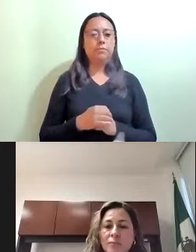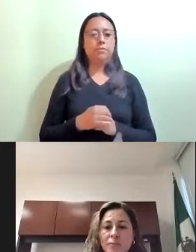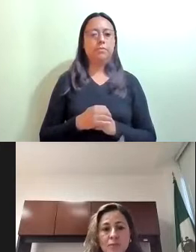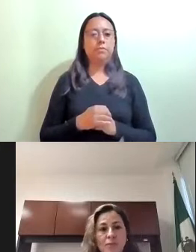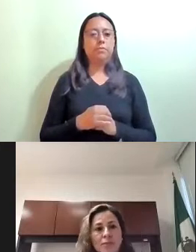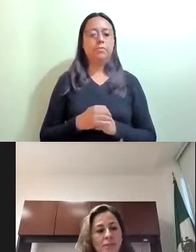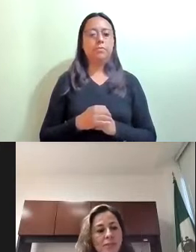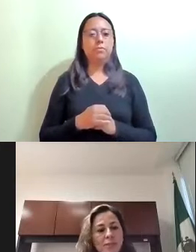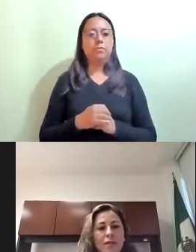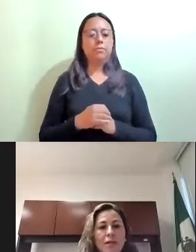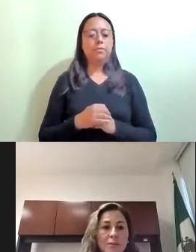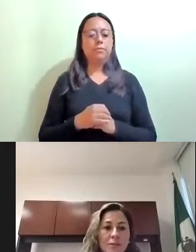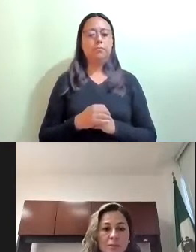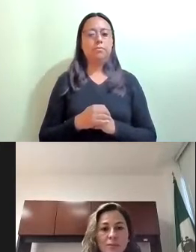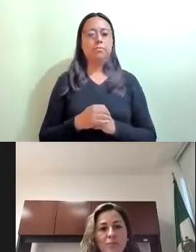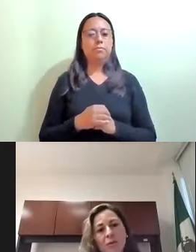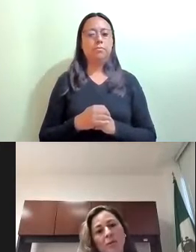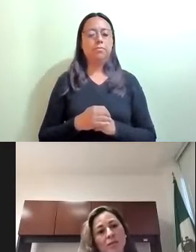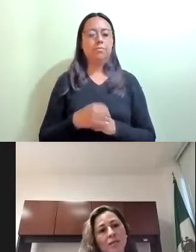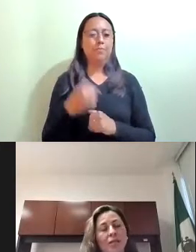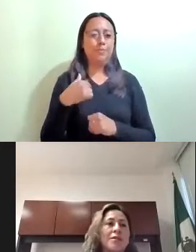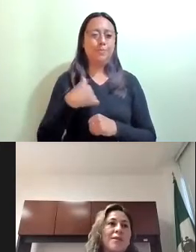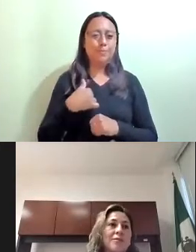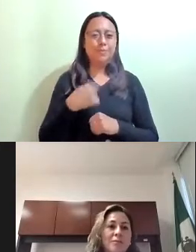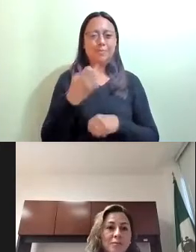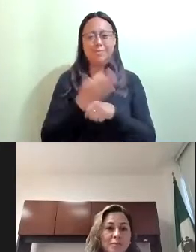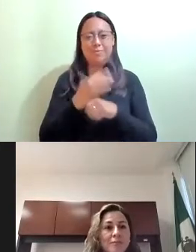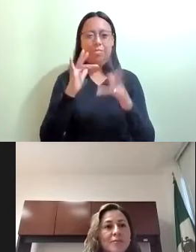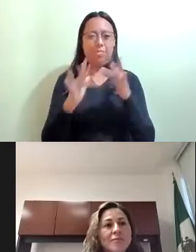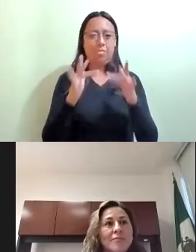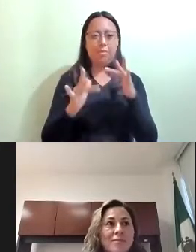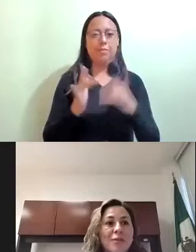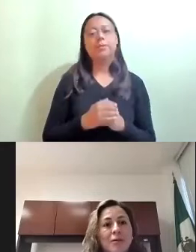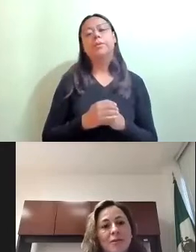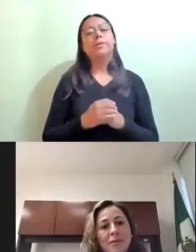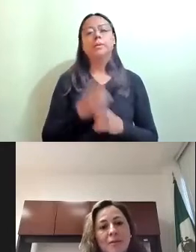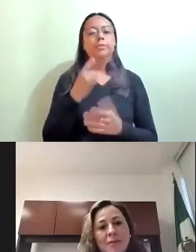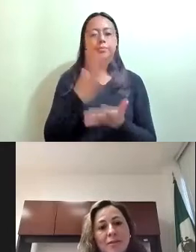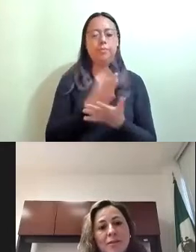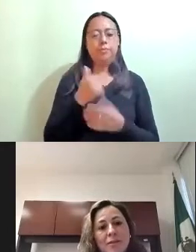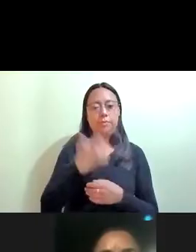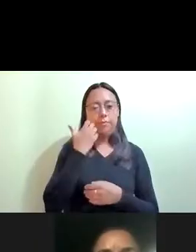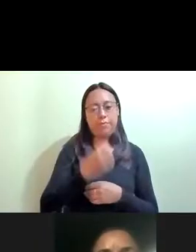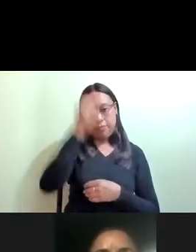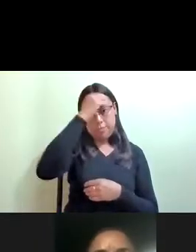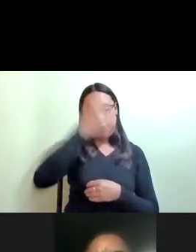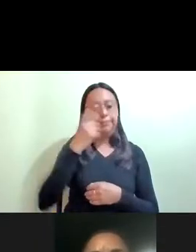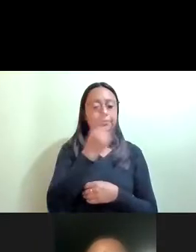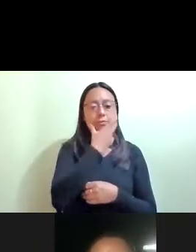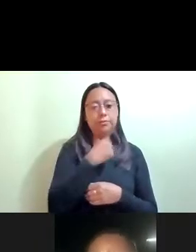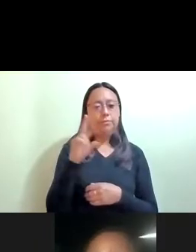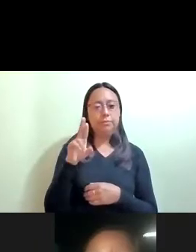Perdón, se me trabó esta cosa. Yo nada más, sobre el comentario del diputado Rubio, tendría la